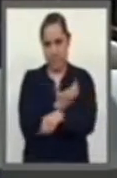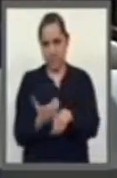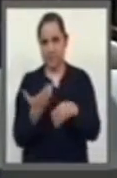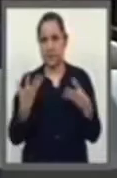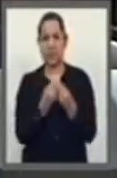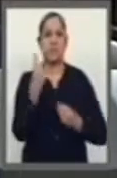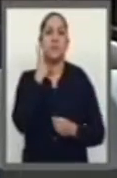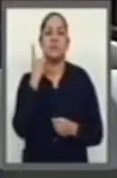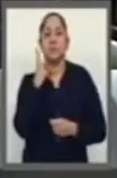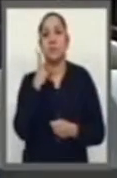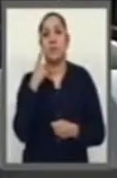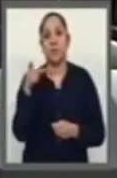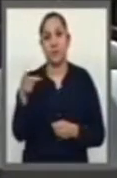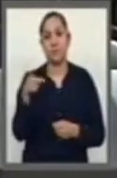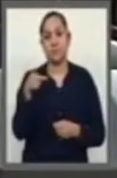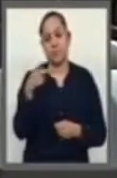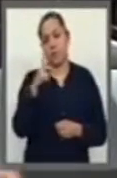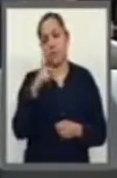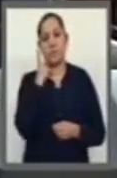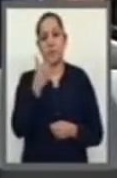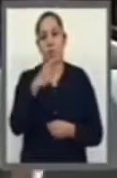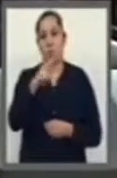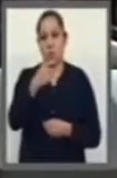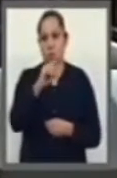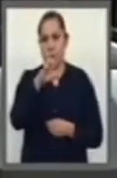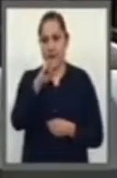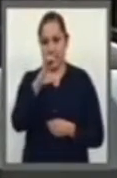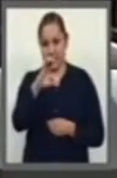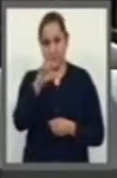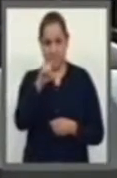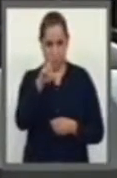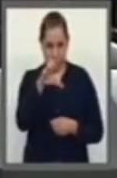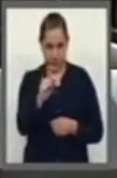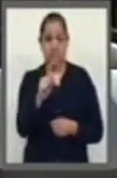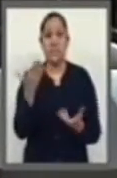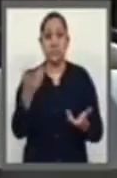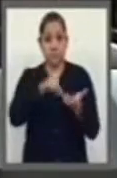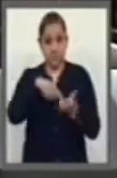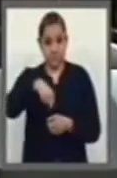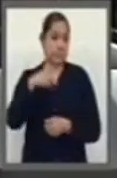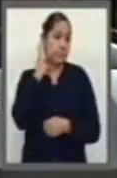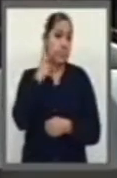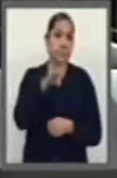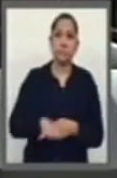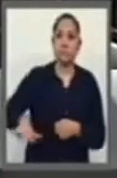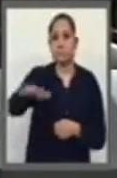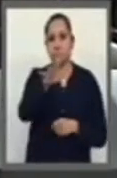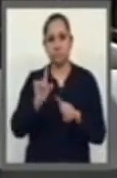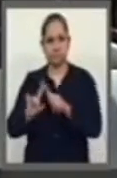en esta soberanía, el diputado Eric Flores, dentro del marco de la pluralidad política que le